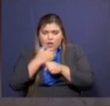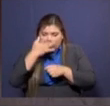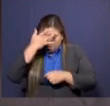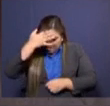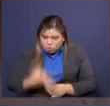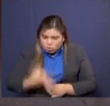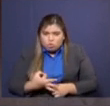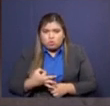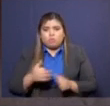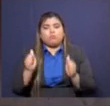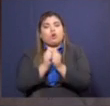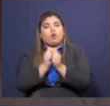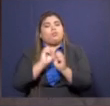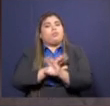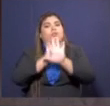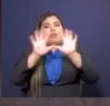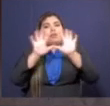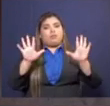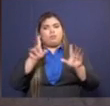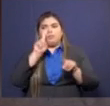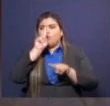transparencia.